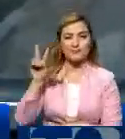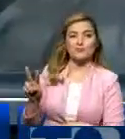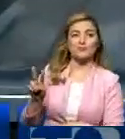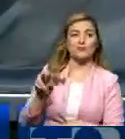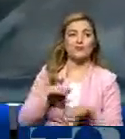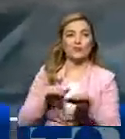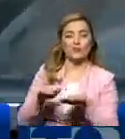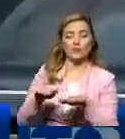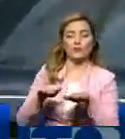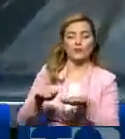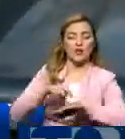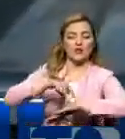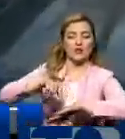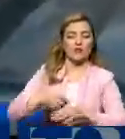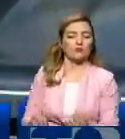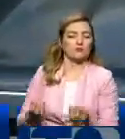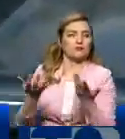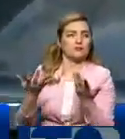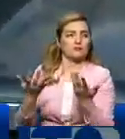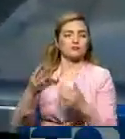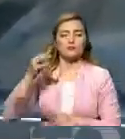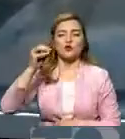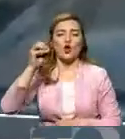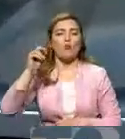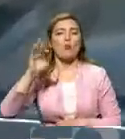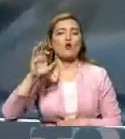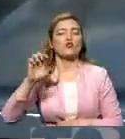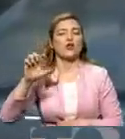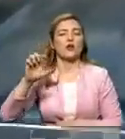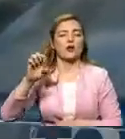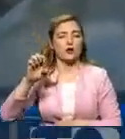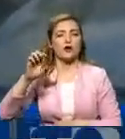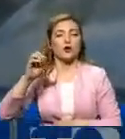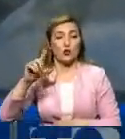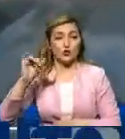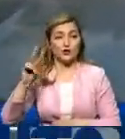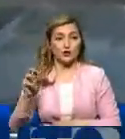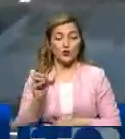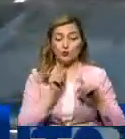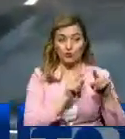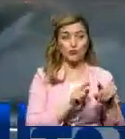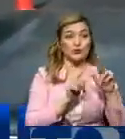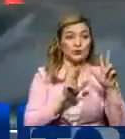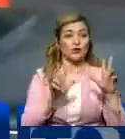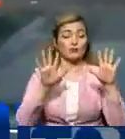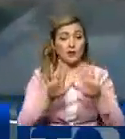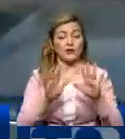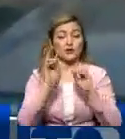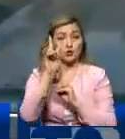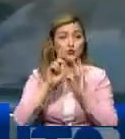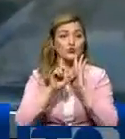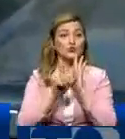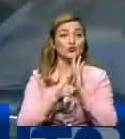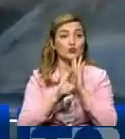para constatar cuánto se demoran desde Monte Olivo. Mientras por el carril que van tres o más pasajeros se toma